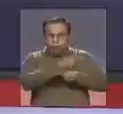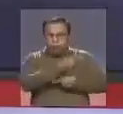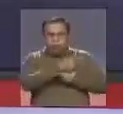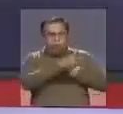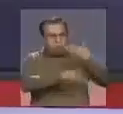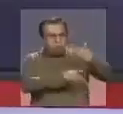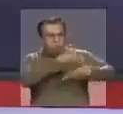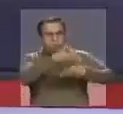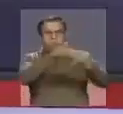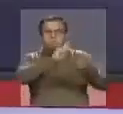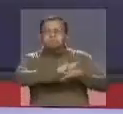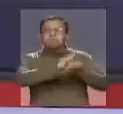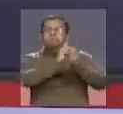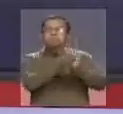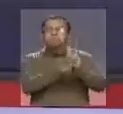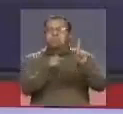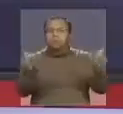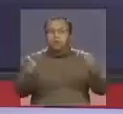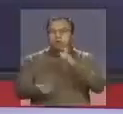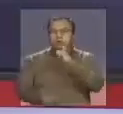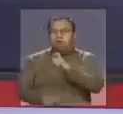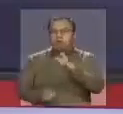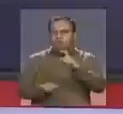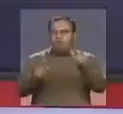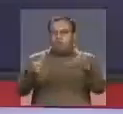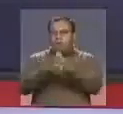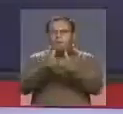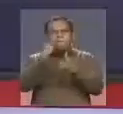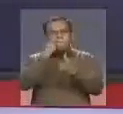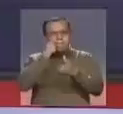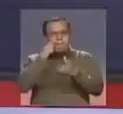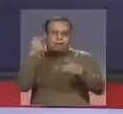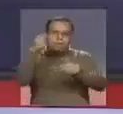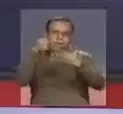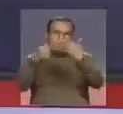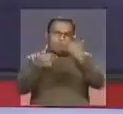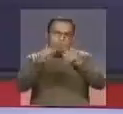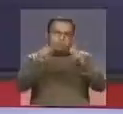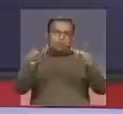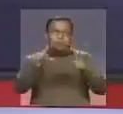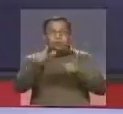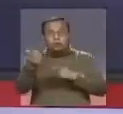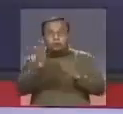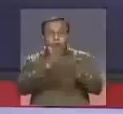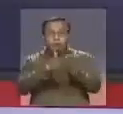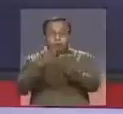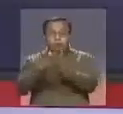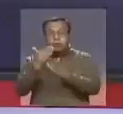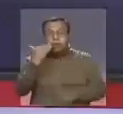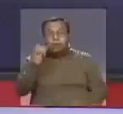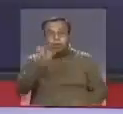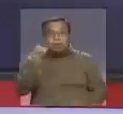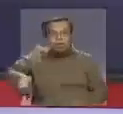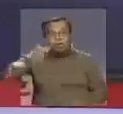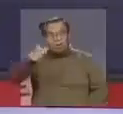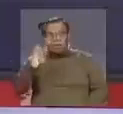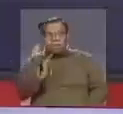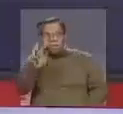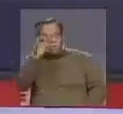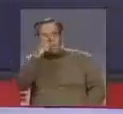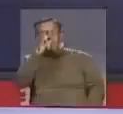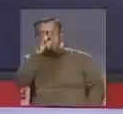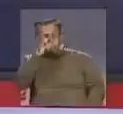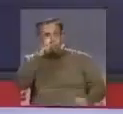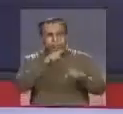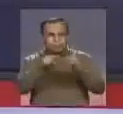viene convirtiendo en una visión racista, ya que no se observan todas las demandas de las mujeres negras, por lo que es necesario que se